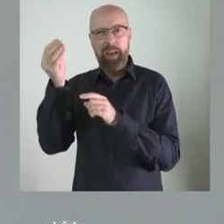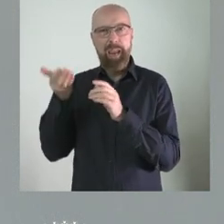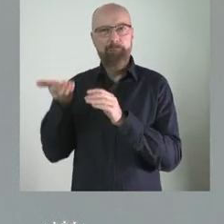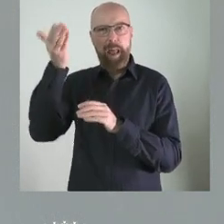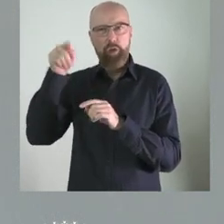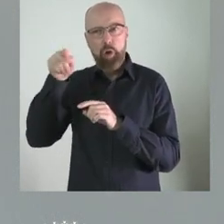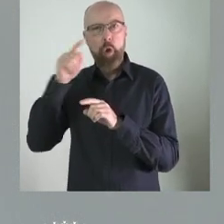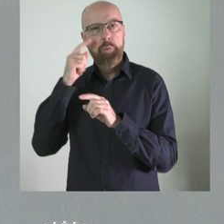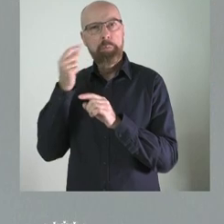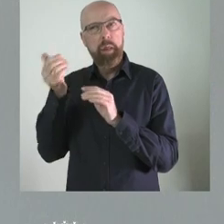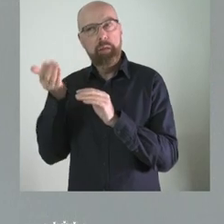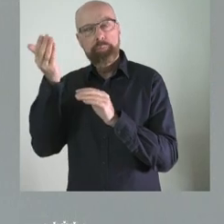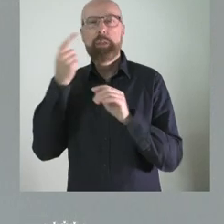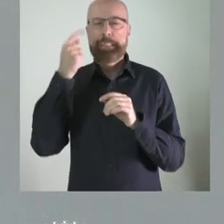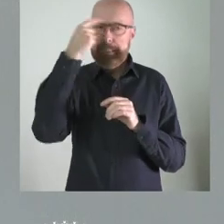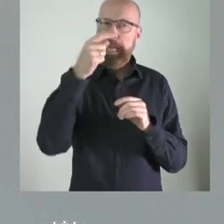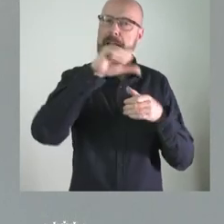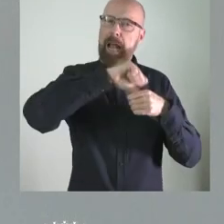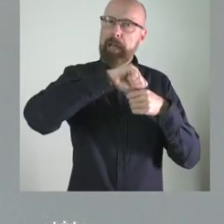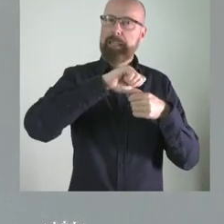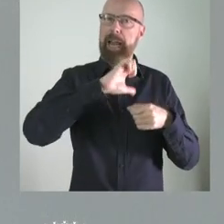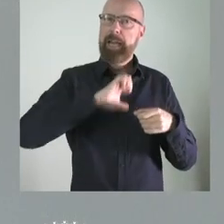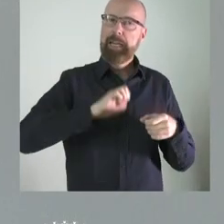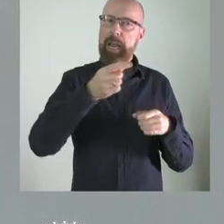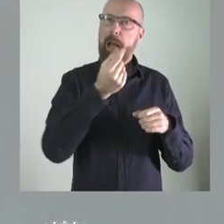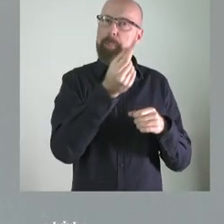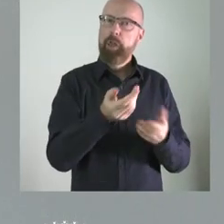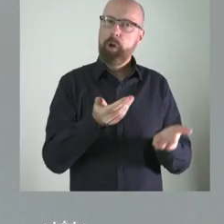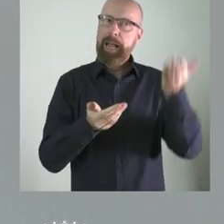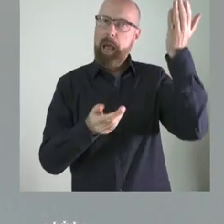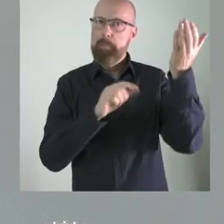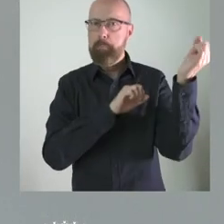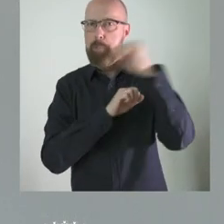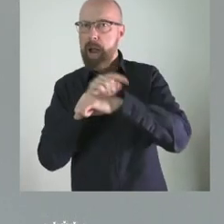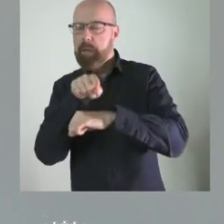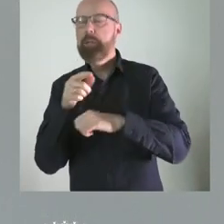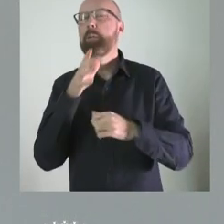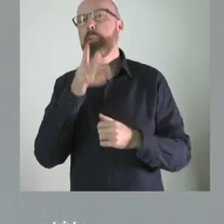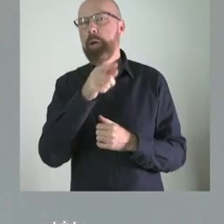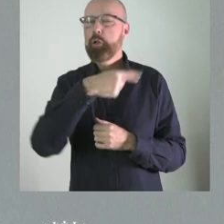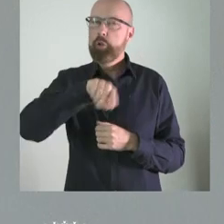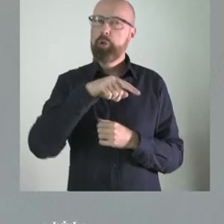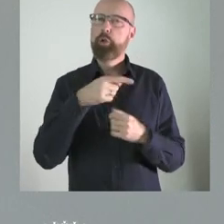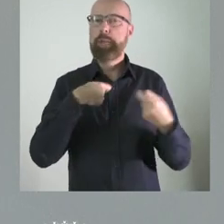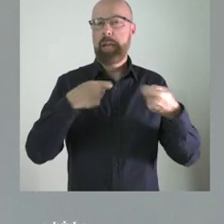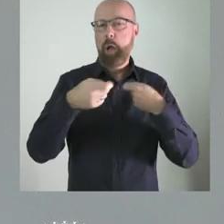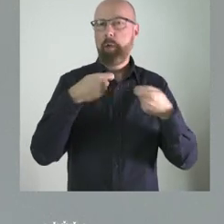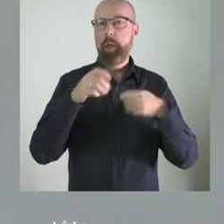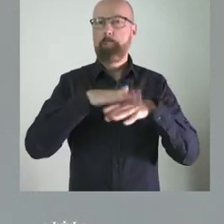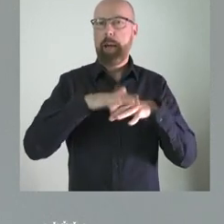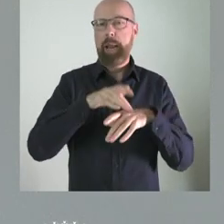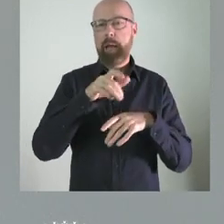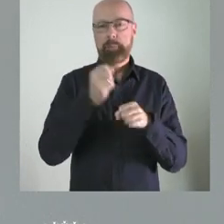de los carburantes de la energía es incluso mayor que el coste de la inflación y lógicamente en el ámbito de la negociación con los empleados públicos